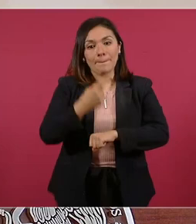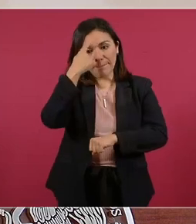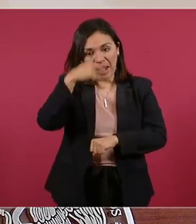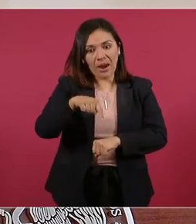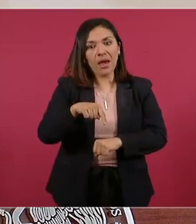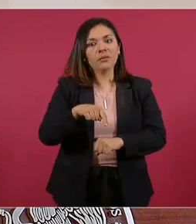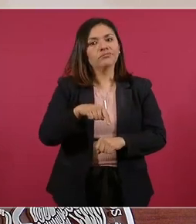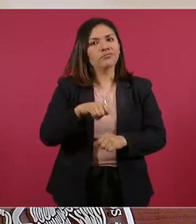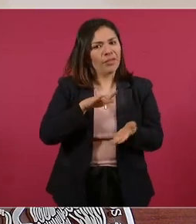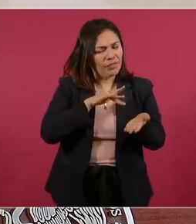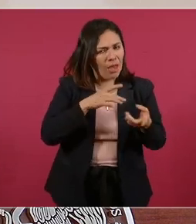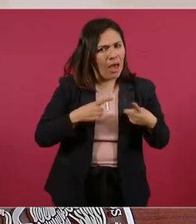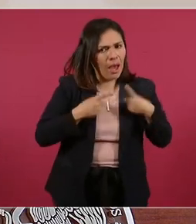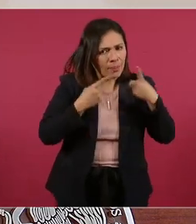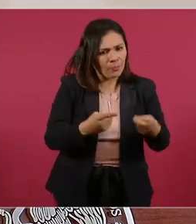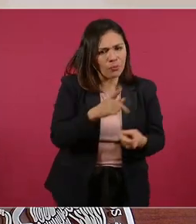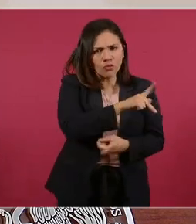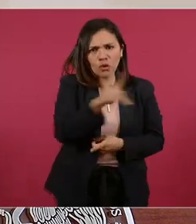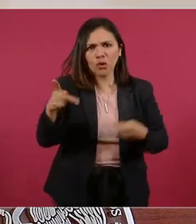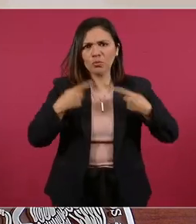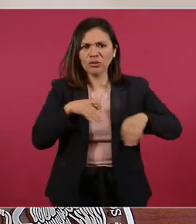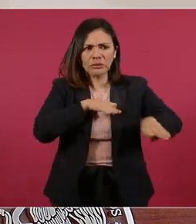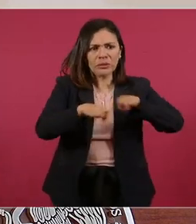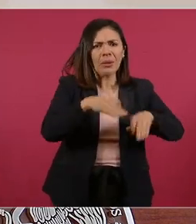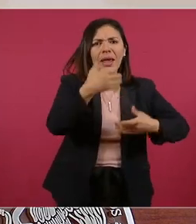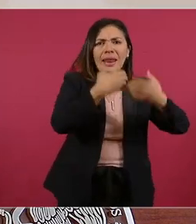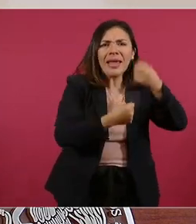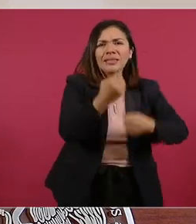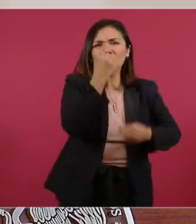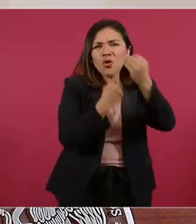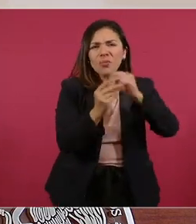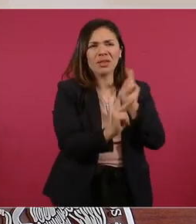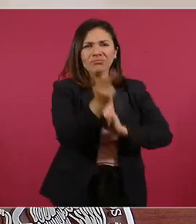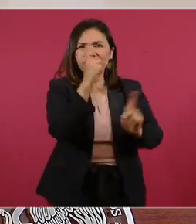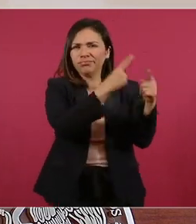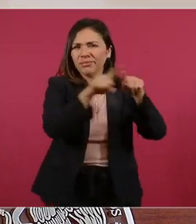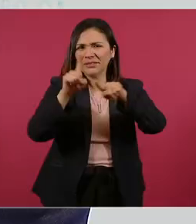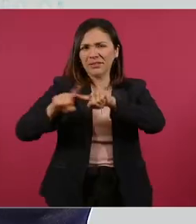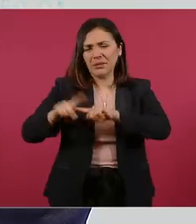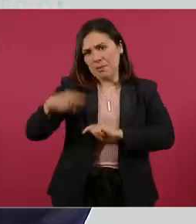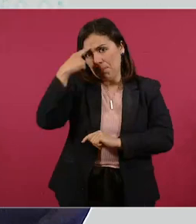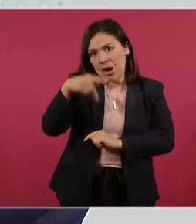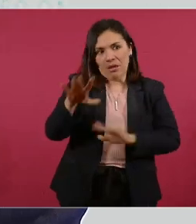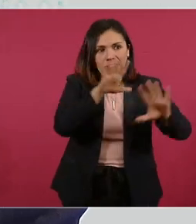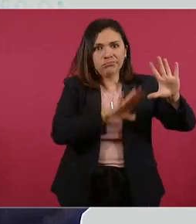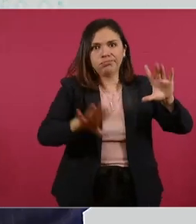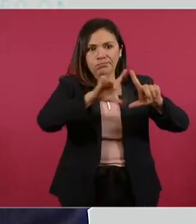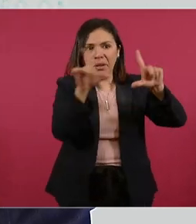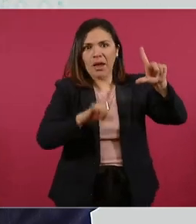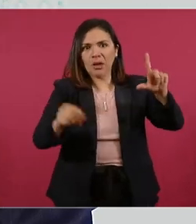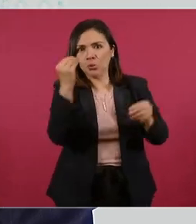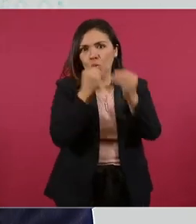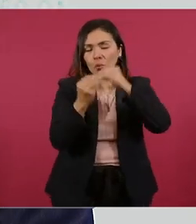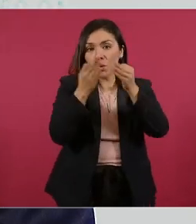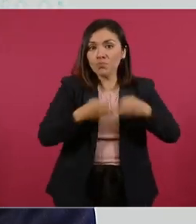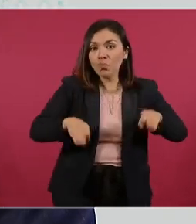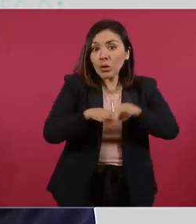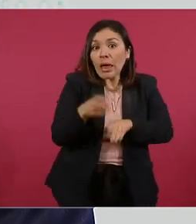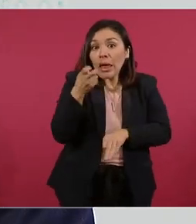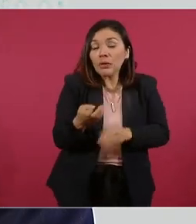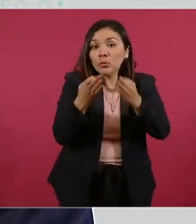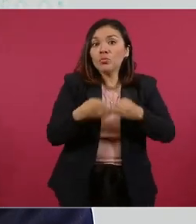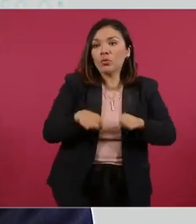darle a todos los productores del país, que son los que producen los alimentos de toda la nación, la garantía